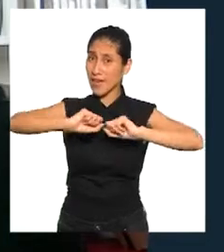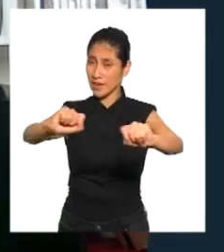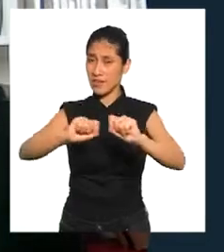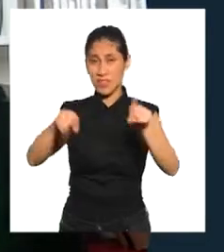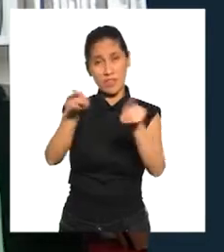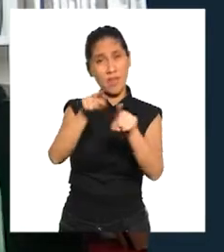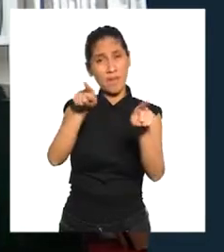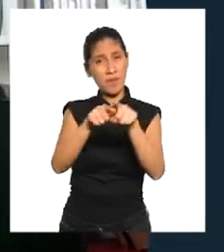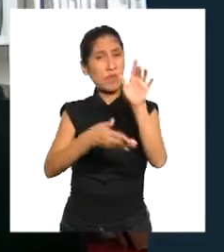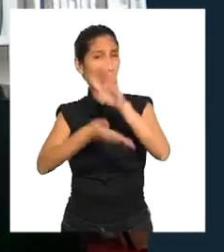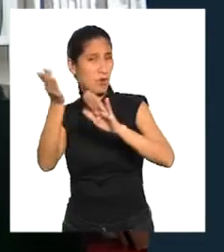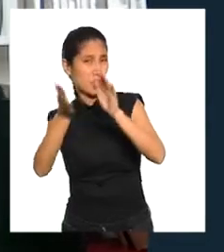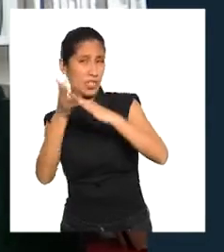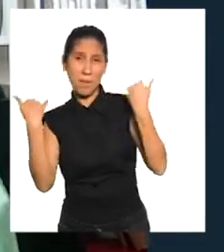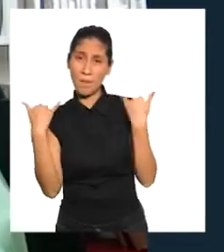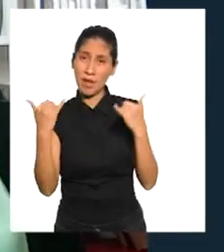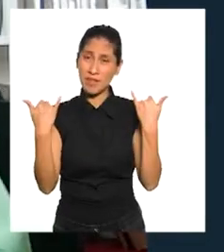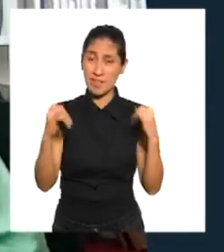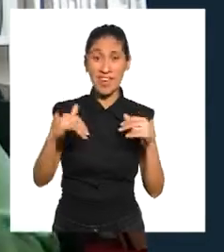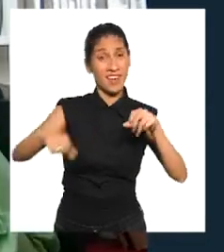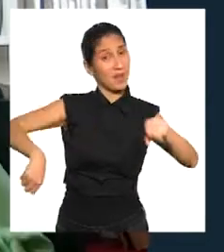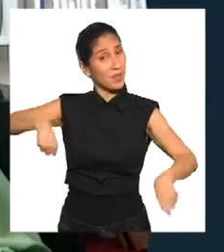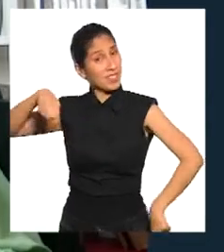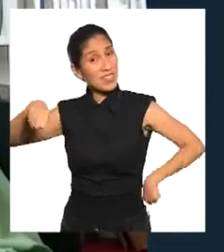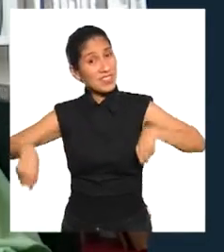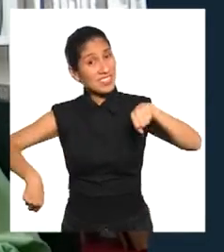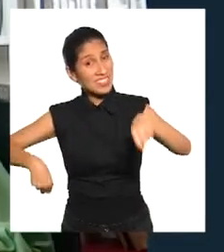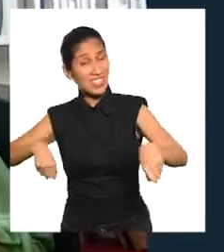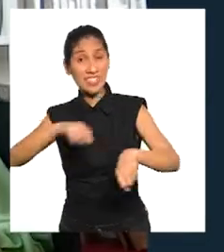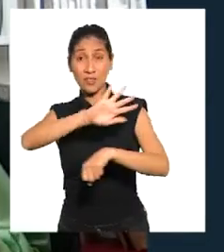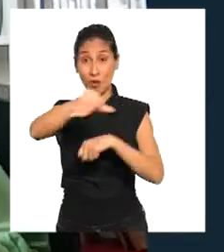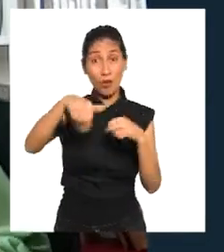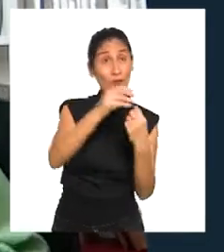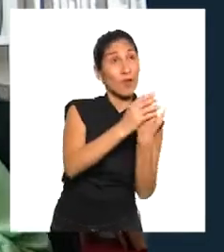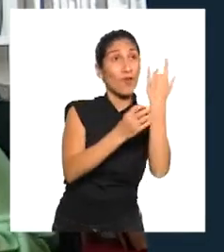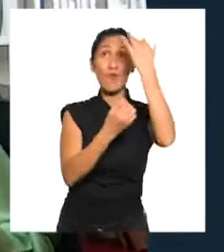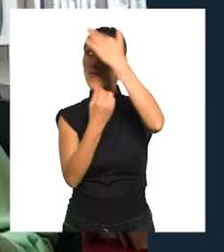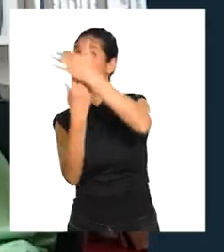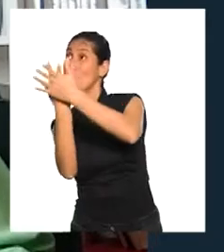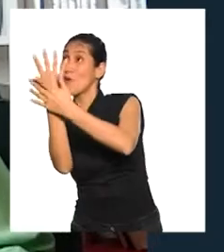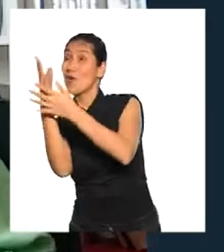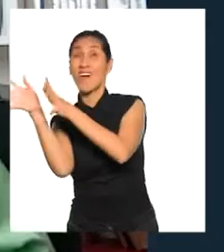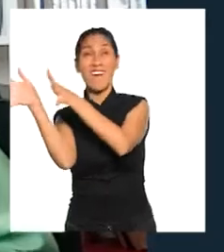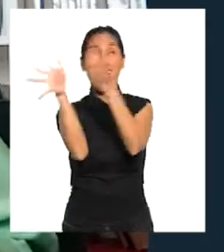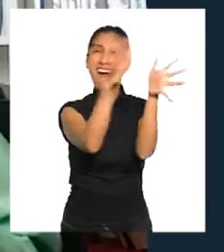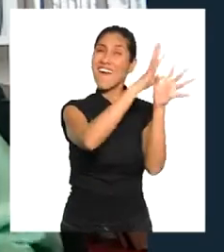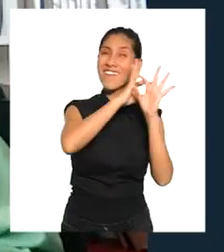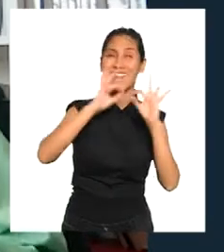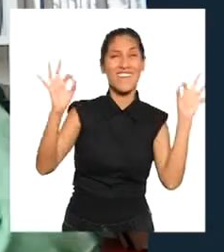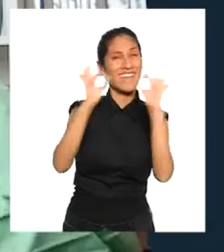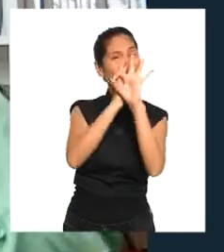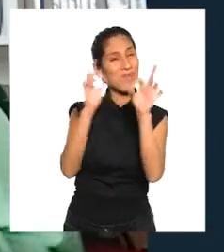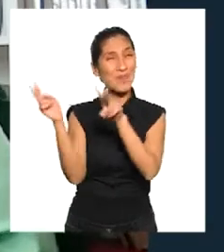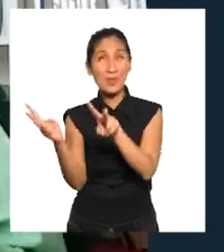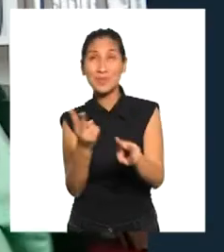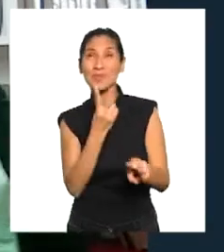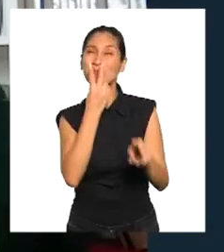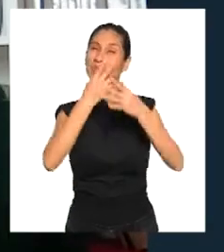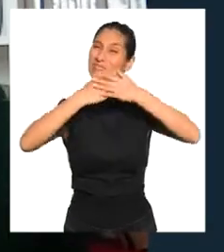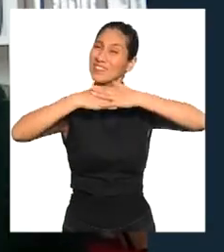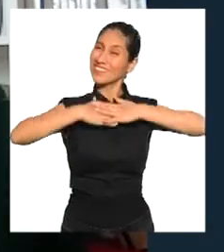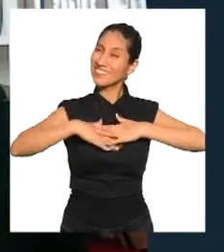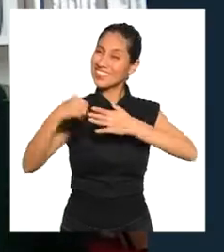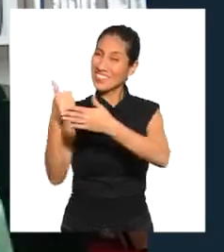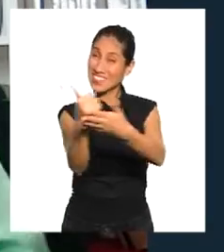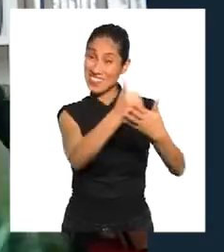turismo, excursiones, montar bicicleta y todo esto en un ambiente sano, con aire puro, que me va a ayudar a estar